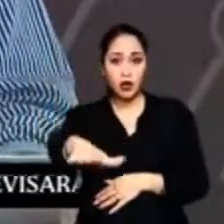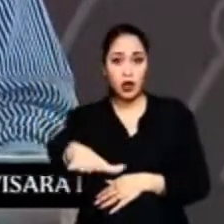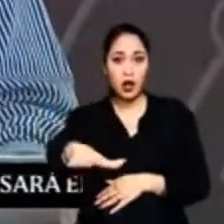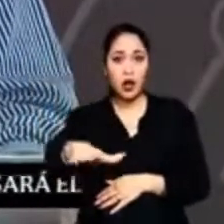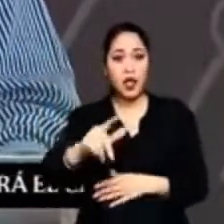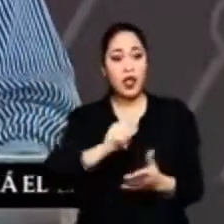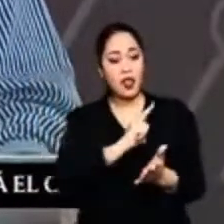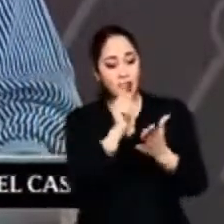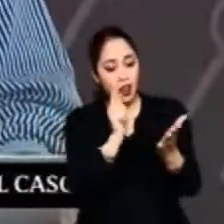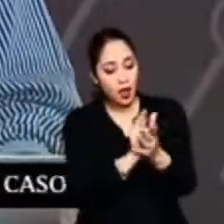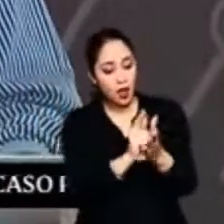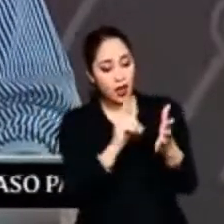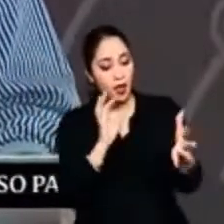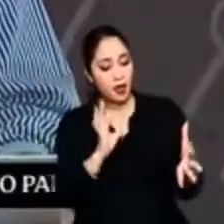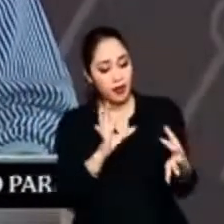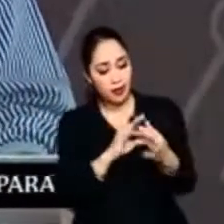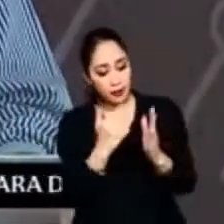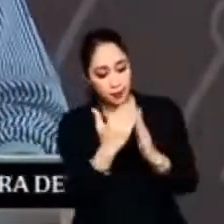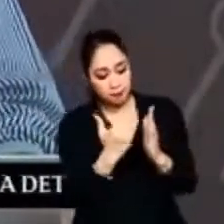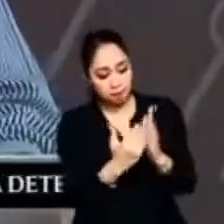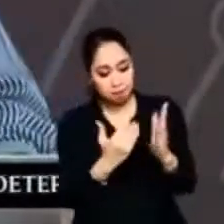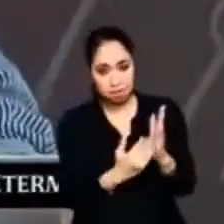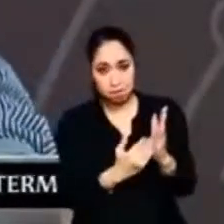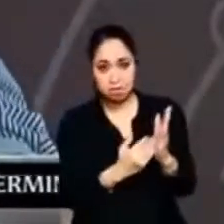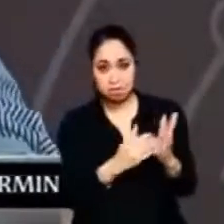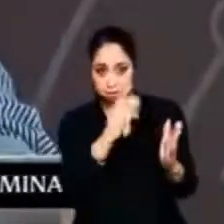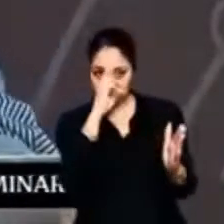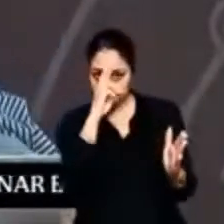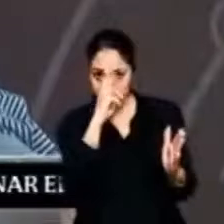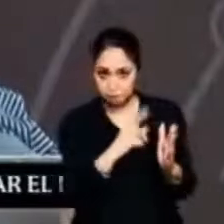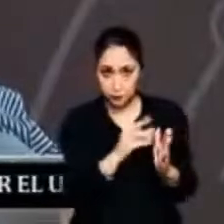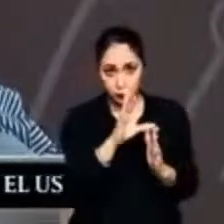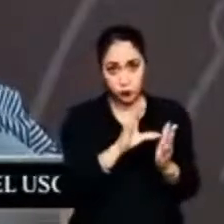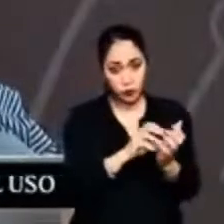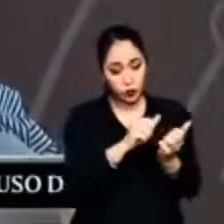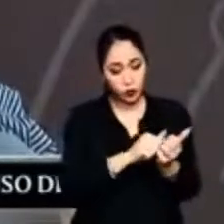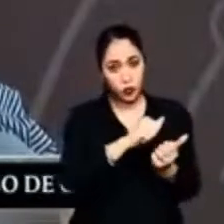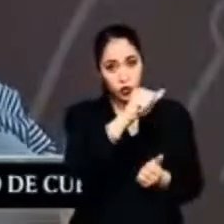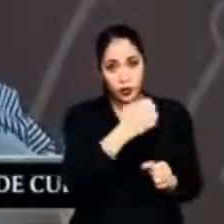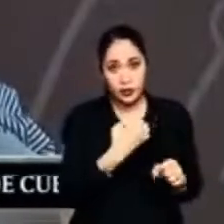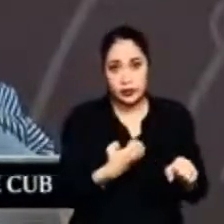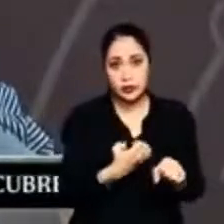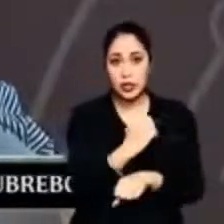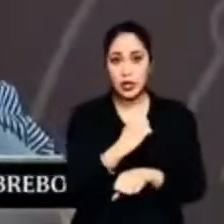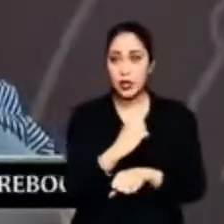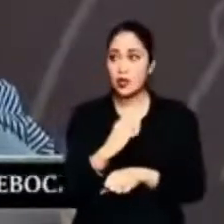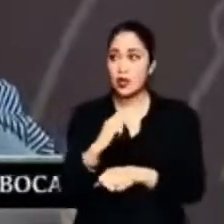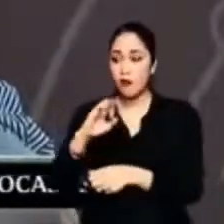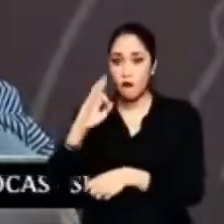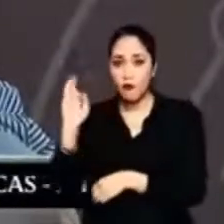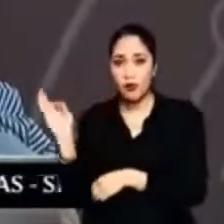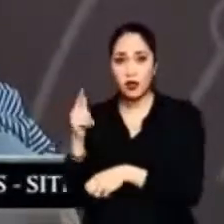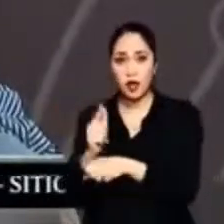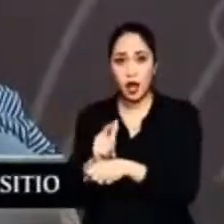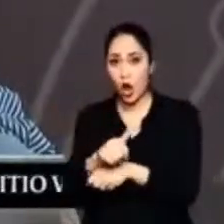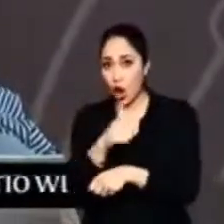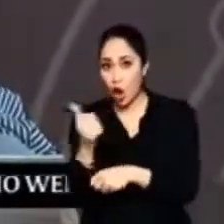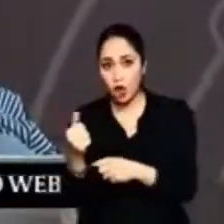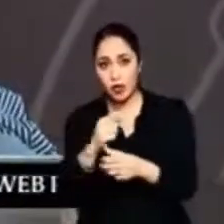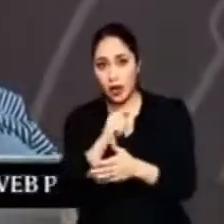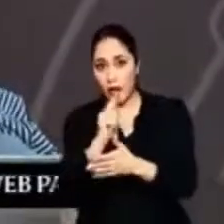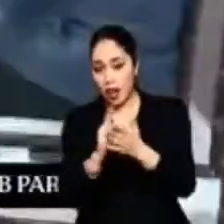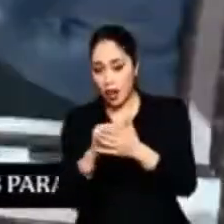guardar lo que dice la Constitución local, la Constitución federal y las leyes que de ella, leyes y reglamentos que de